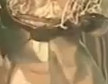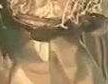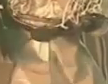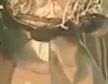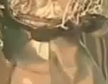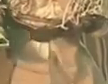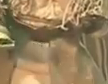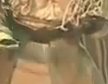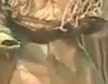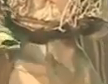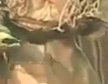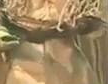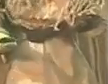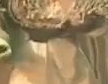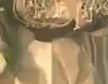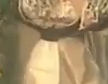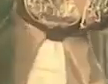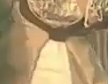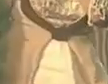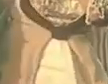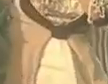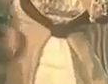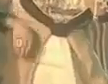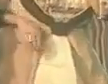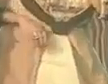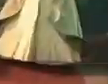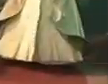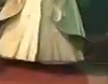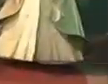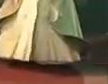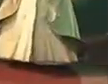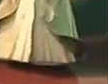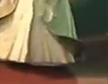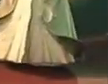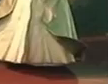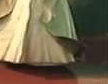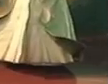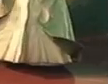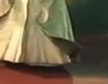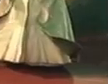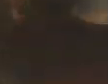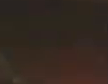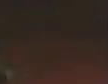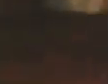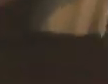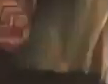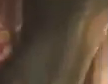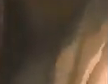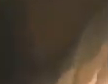tienes tremendo swing, ¿eh? ¡Música! ¡Ey! ¿Qué música?